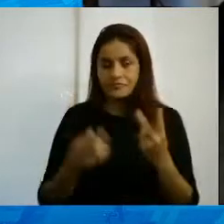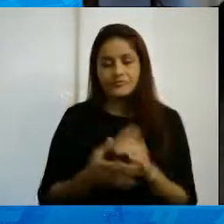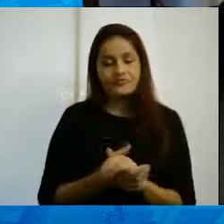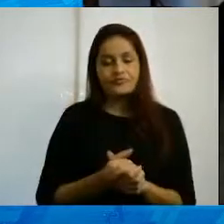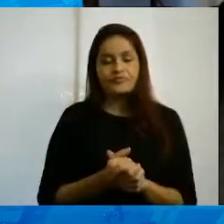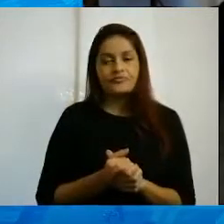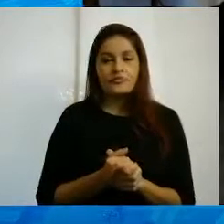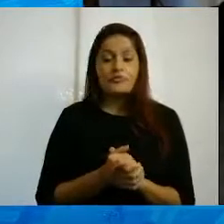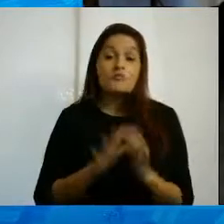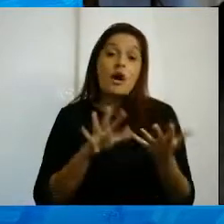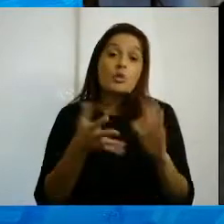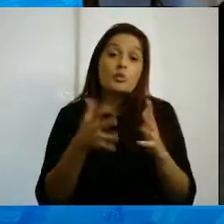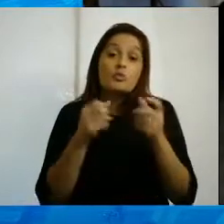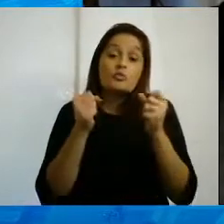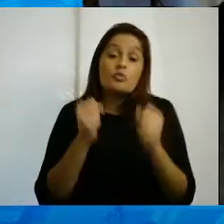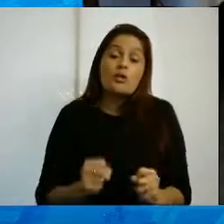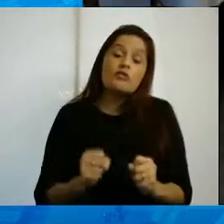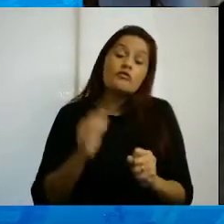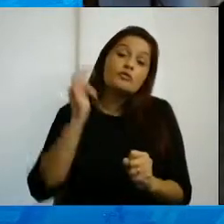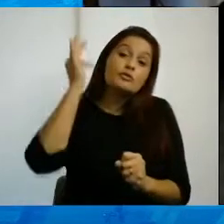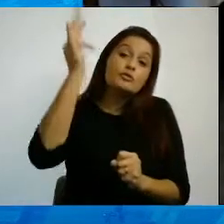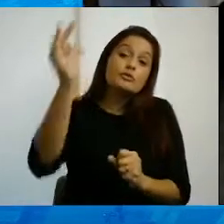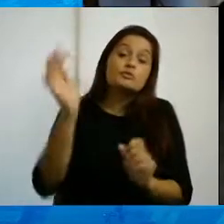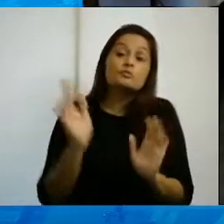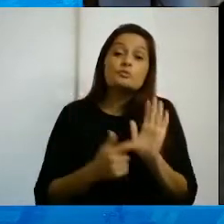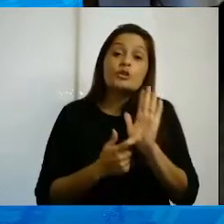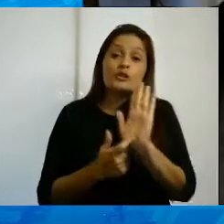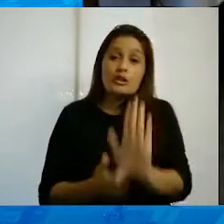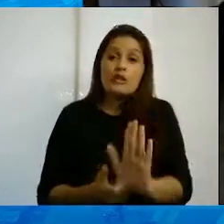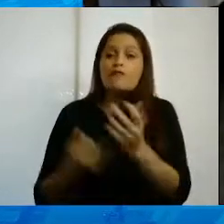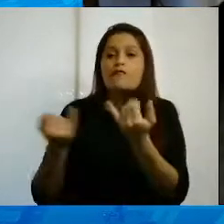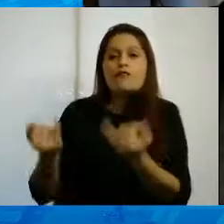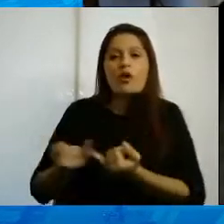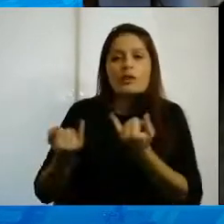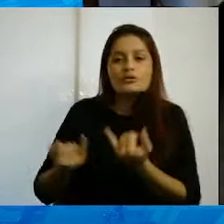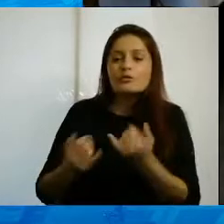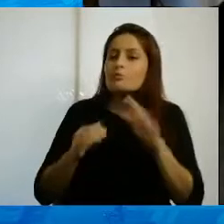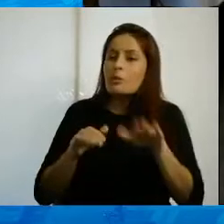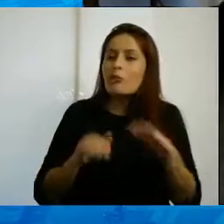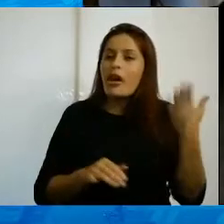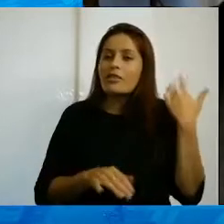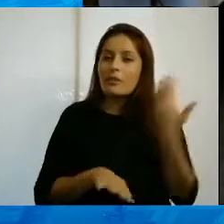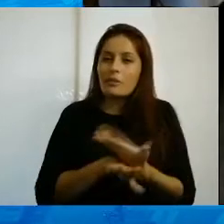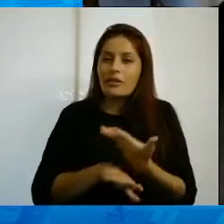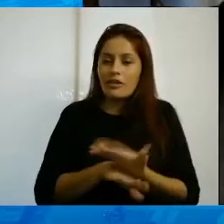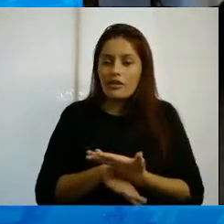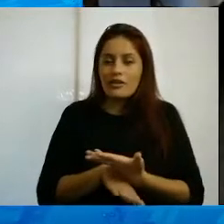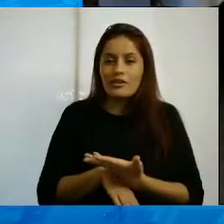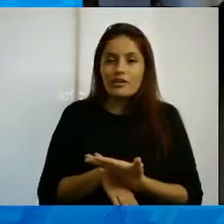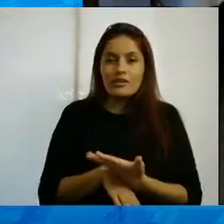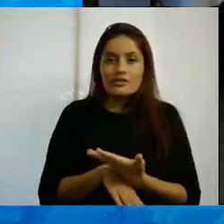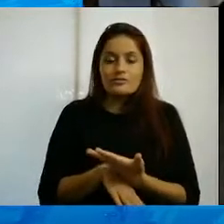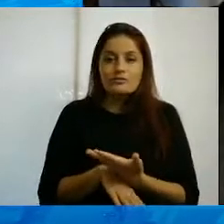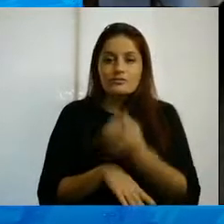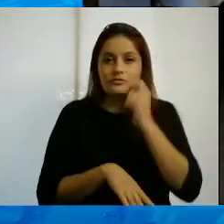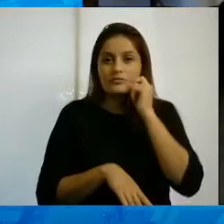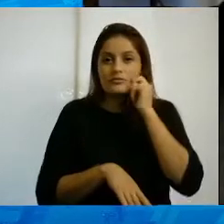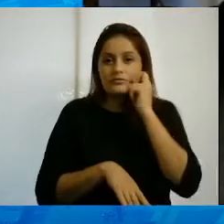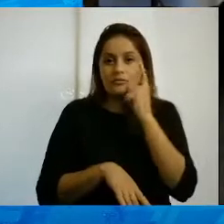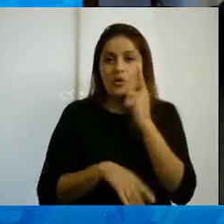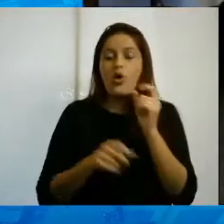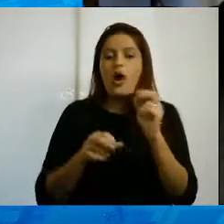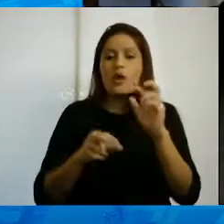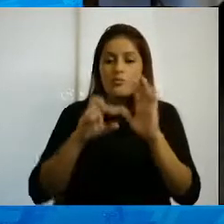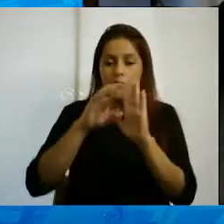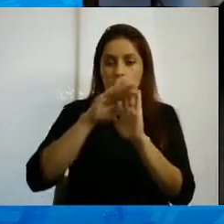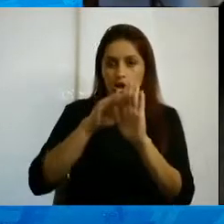Y que a lo mejor podamos en algún momento tener algún informe, como anteriormente lo pidió el concejal, de cuáles son los protocolos también